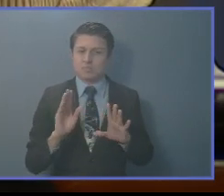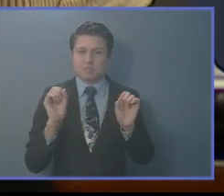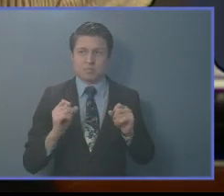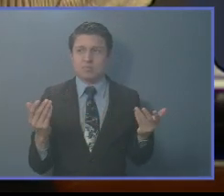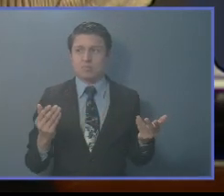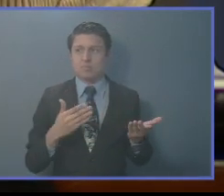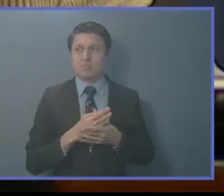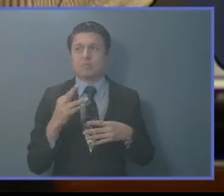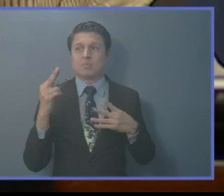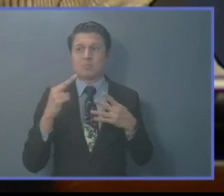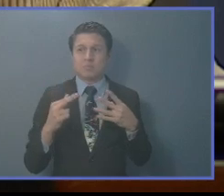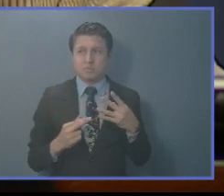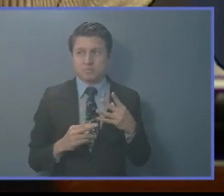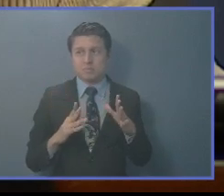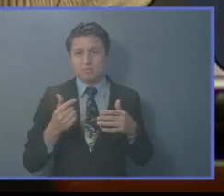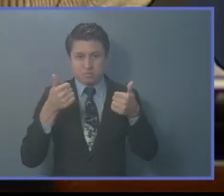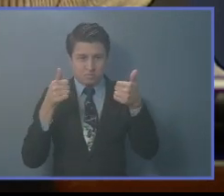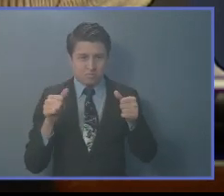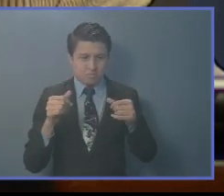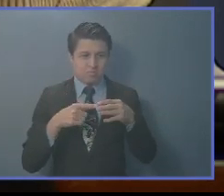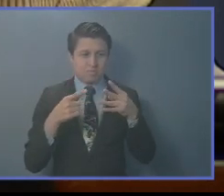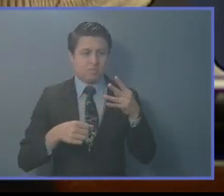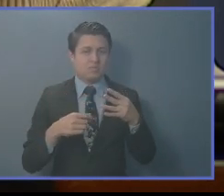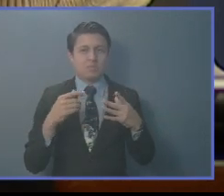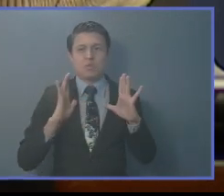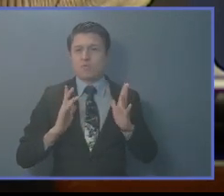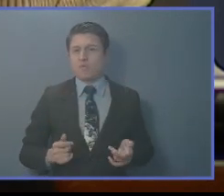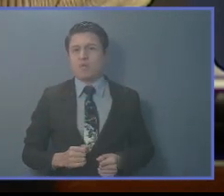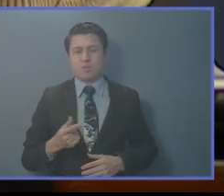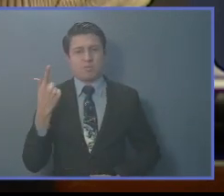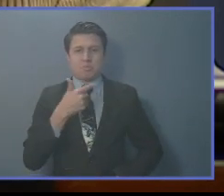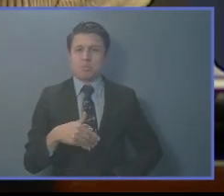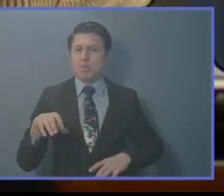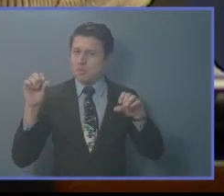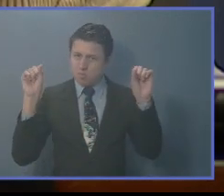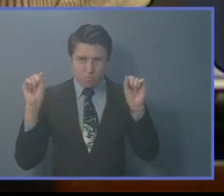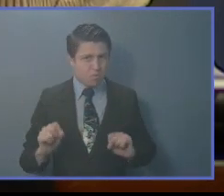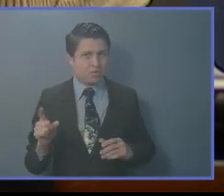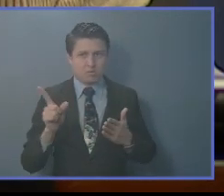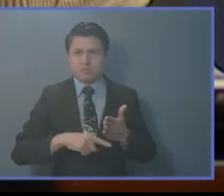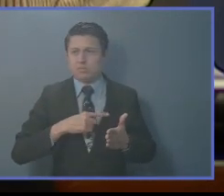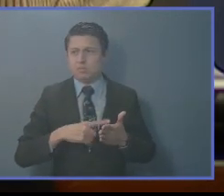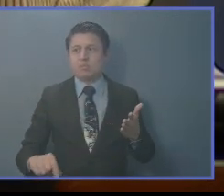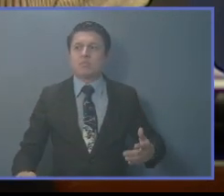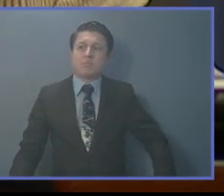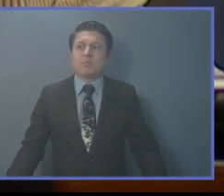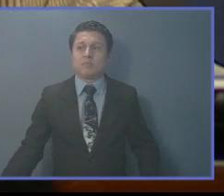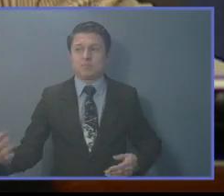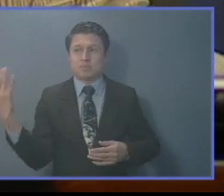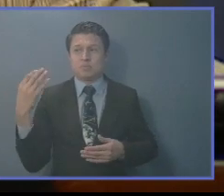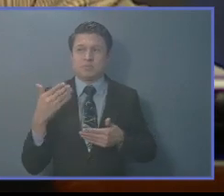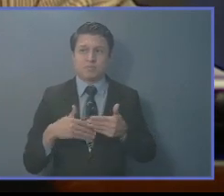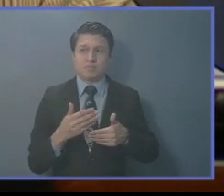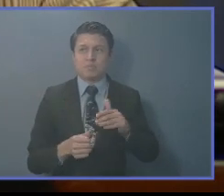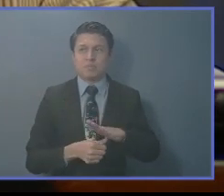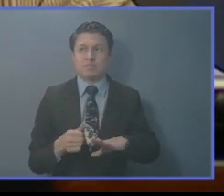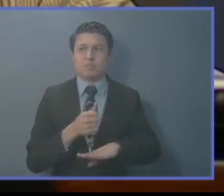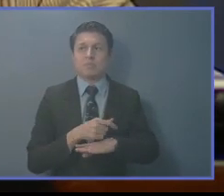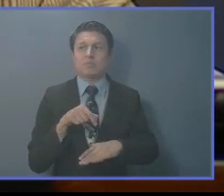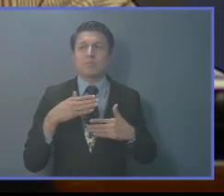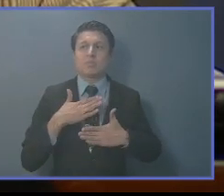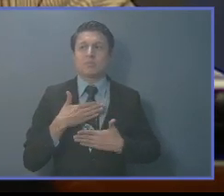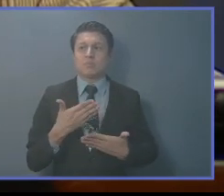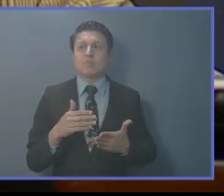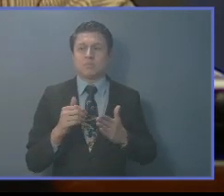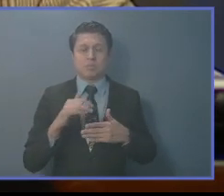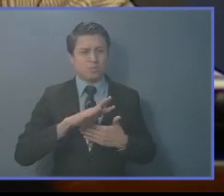por reglamentos, acuerdos o decretos ejecutivos o por cualquier tipo de resolución administrativa. No obstante lo dispuesto en el